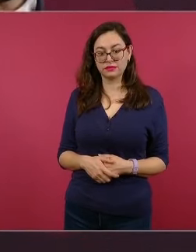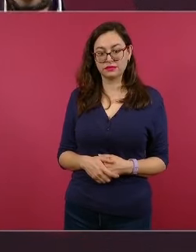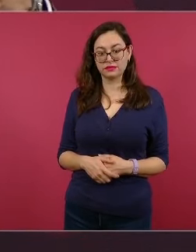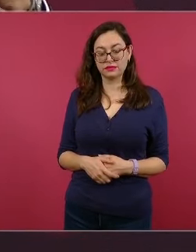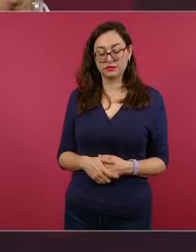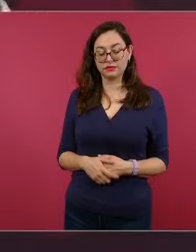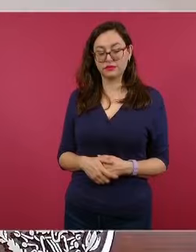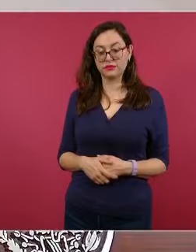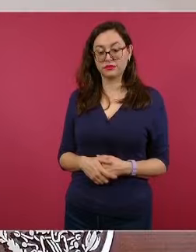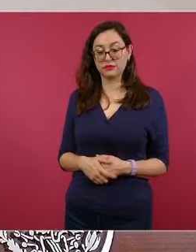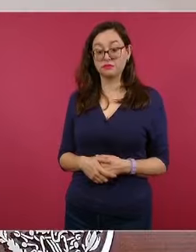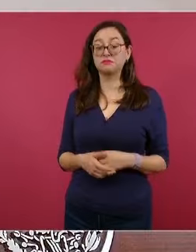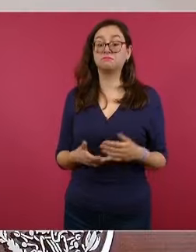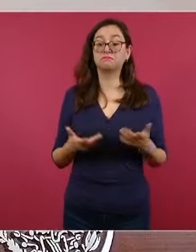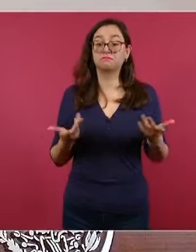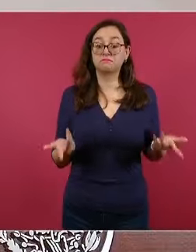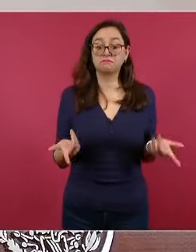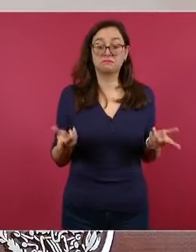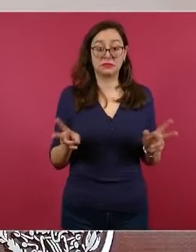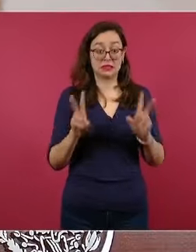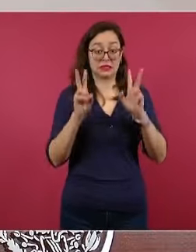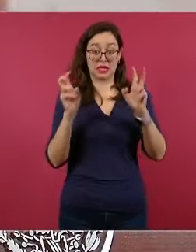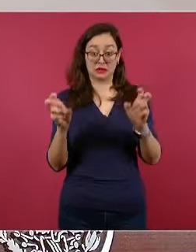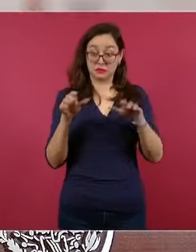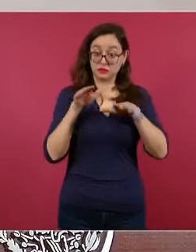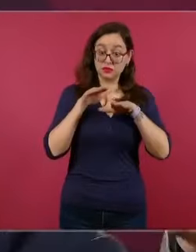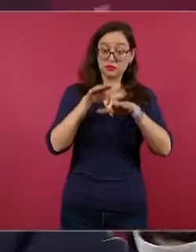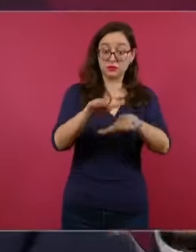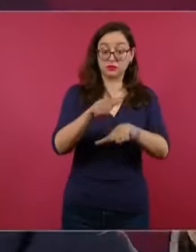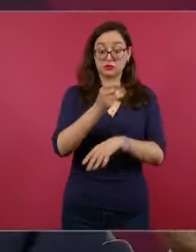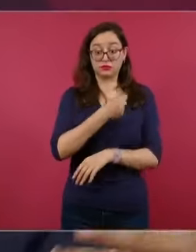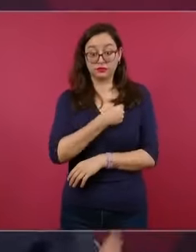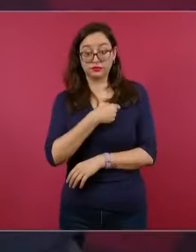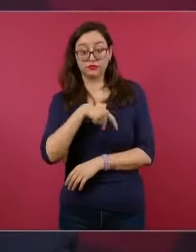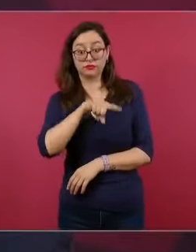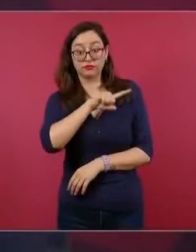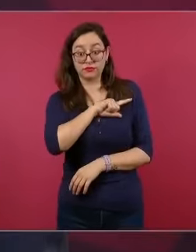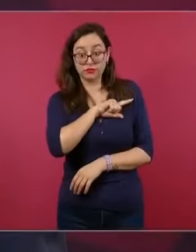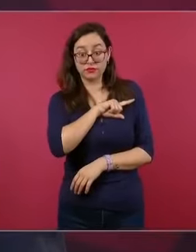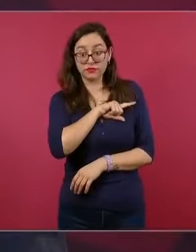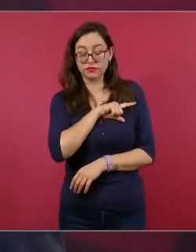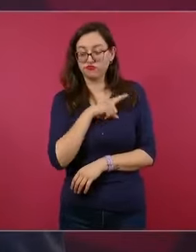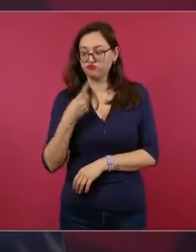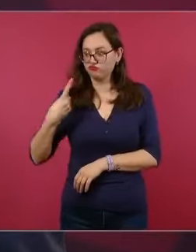en el caso de la salud a muchos les